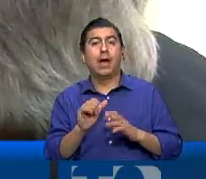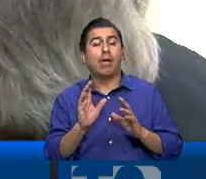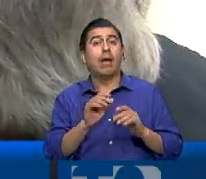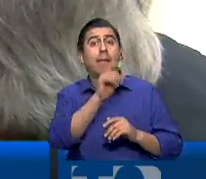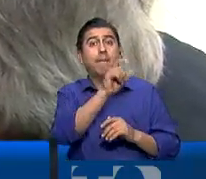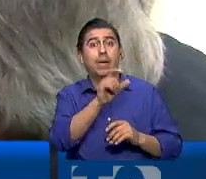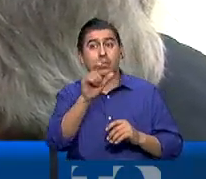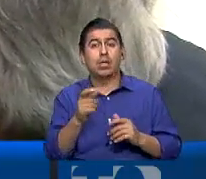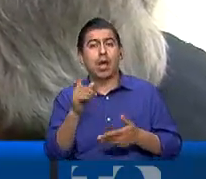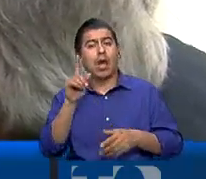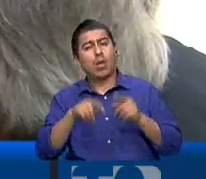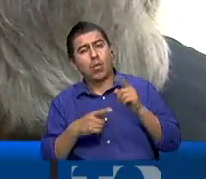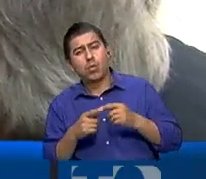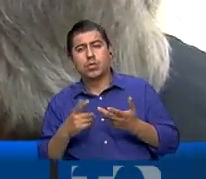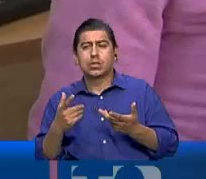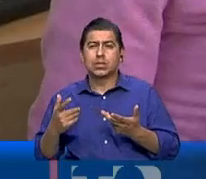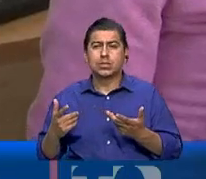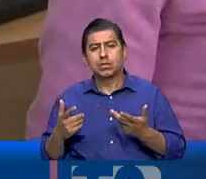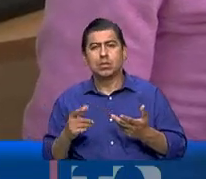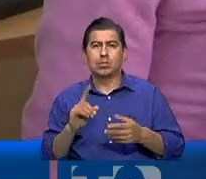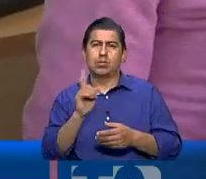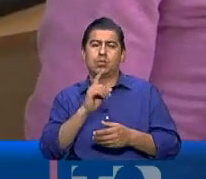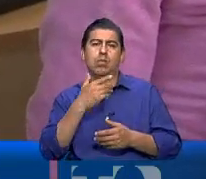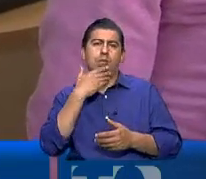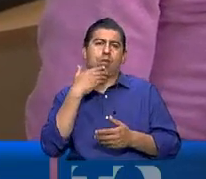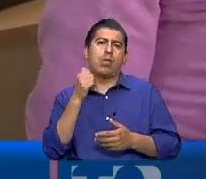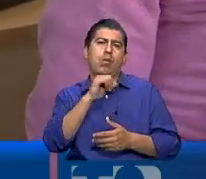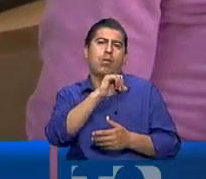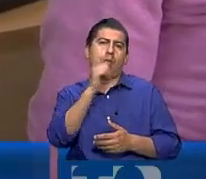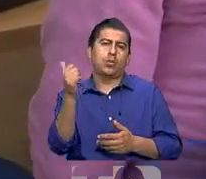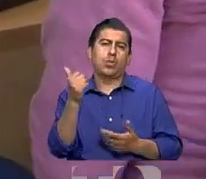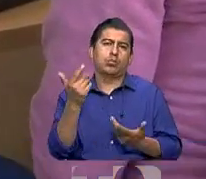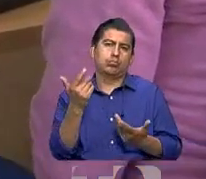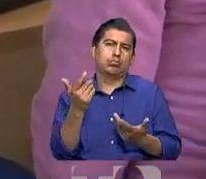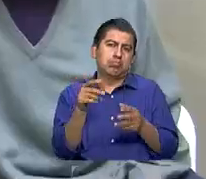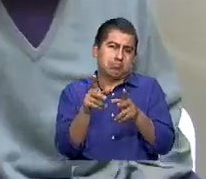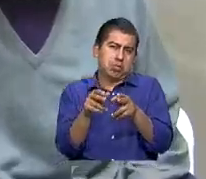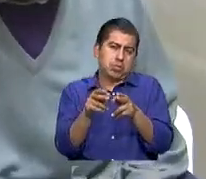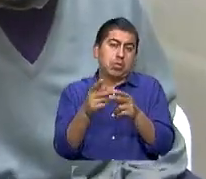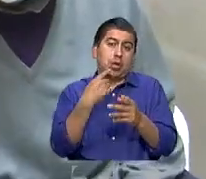personas con inmunosupresión recibirán una vacuna homóloga, es decir, de la misma